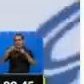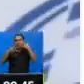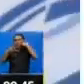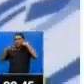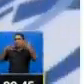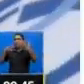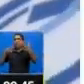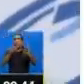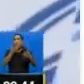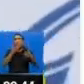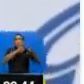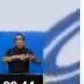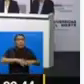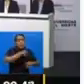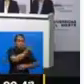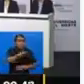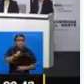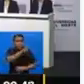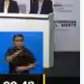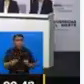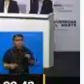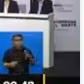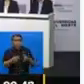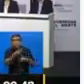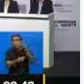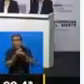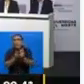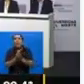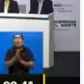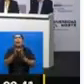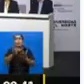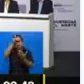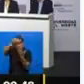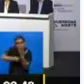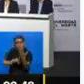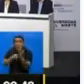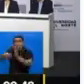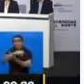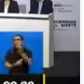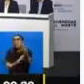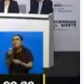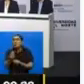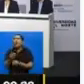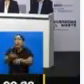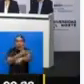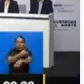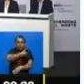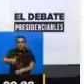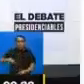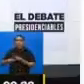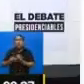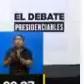fundamentales, además de la biografía personal del presidente. El presidente tiene que haber demostrado que no